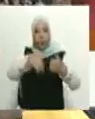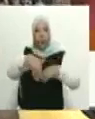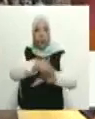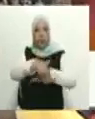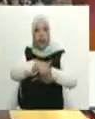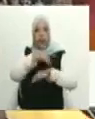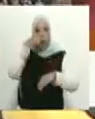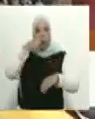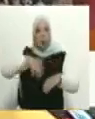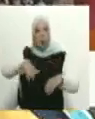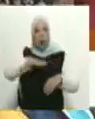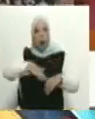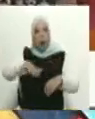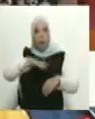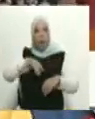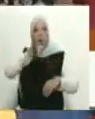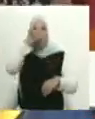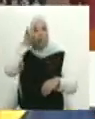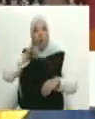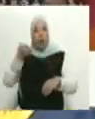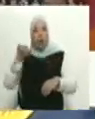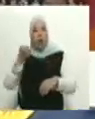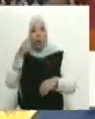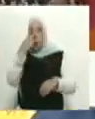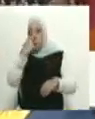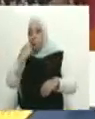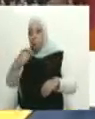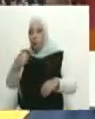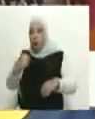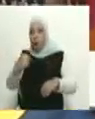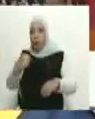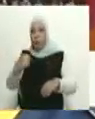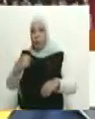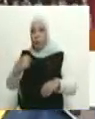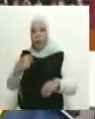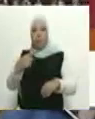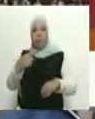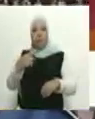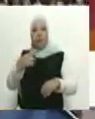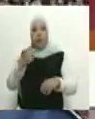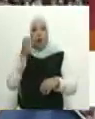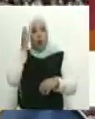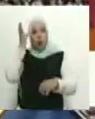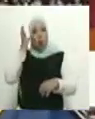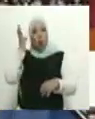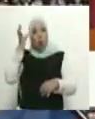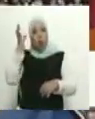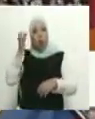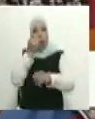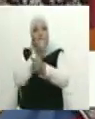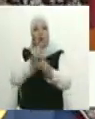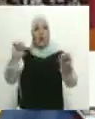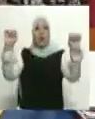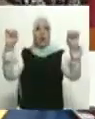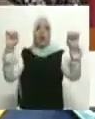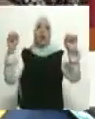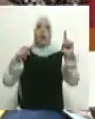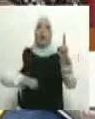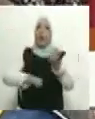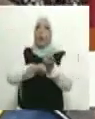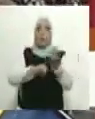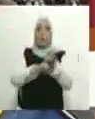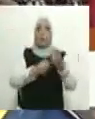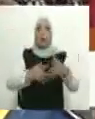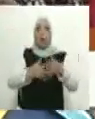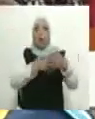pueblo, el pueblo humilde, pero humilde con conciencia, con dignidad, que no se arrodilla, que no se rinde.